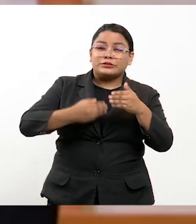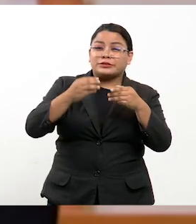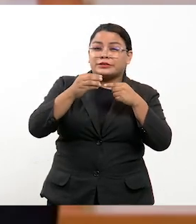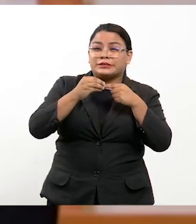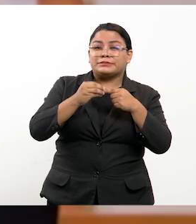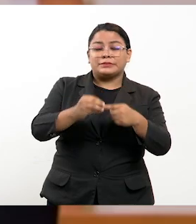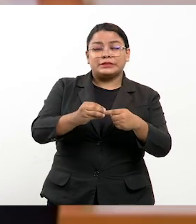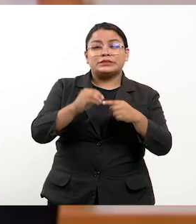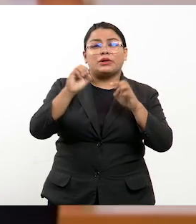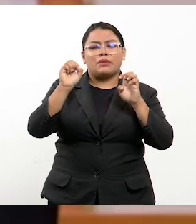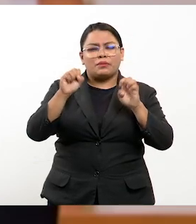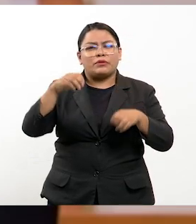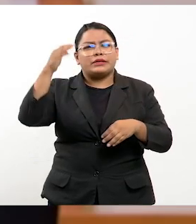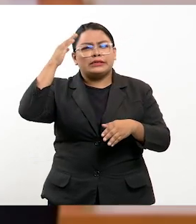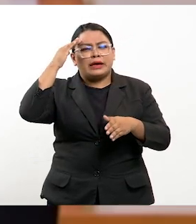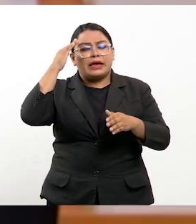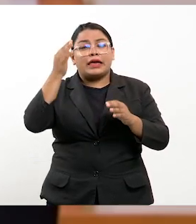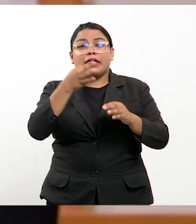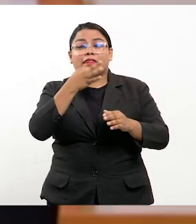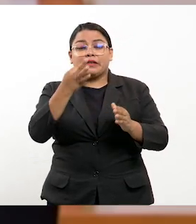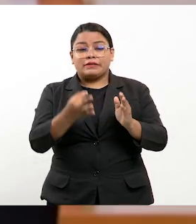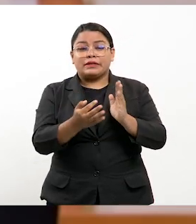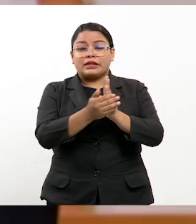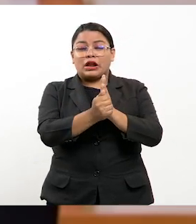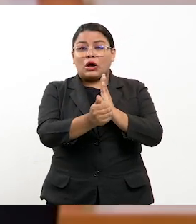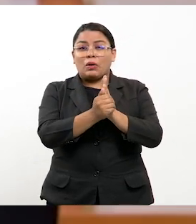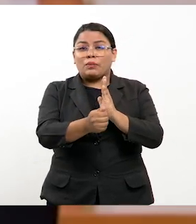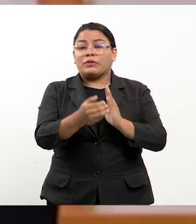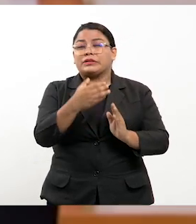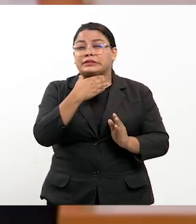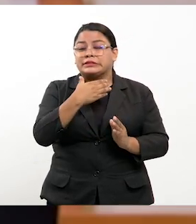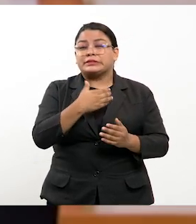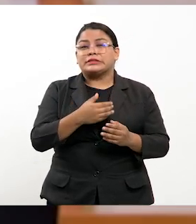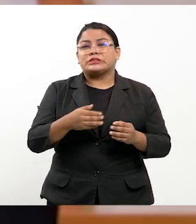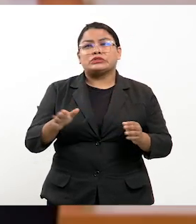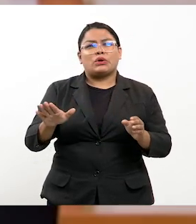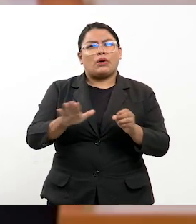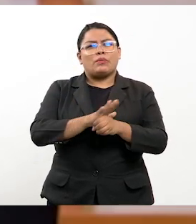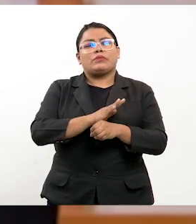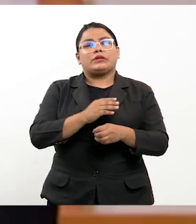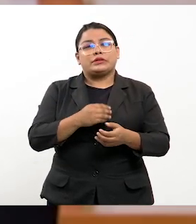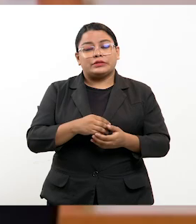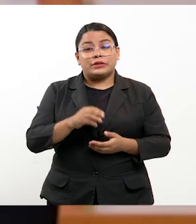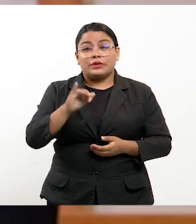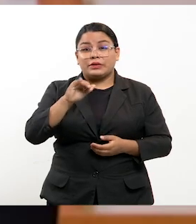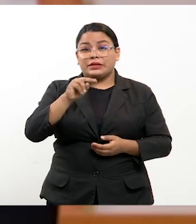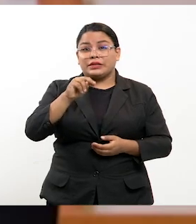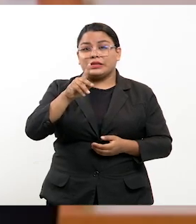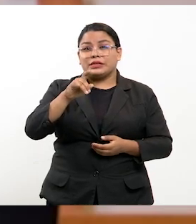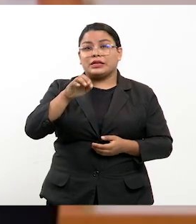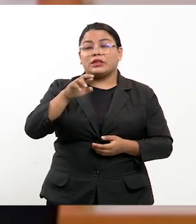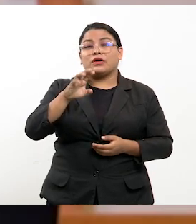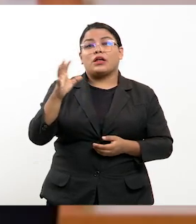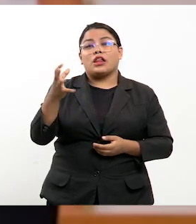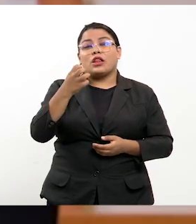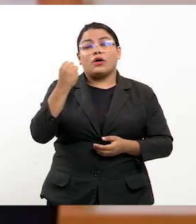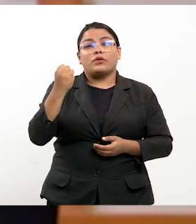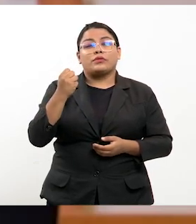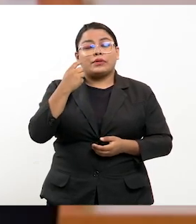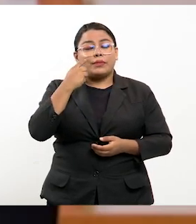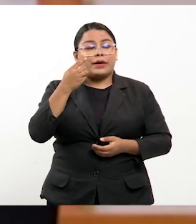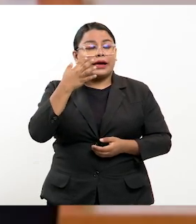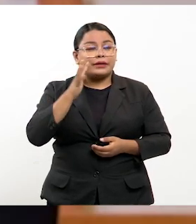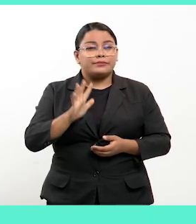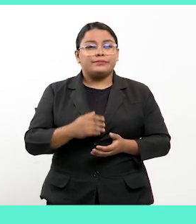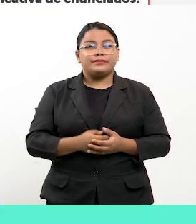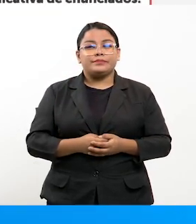específicos para lograr evaluar toda la complejidad que plantea un indicador de logro. Veamos el siguiente ejemplo.